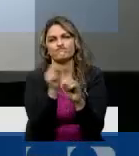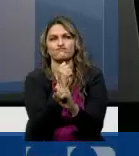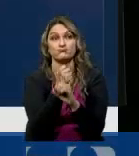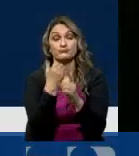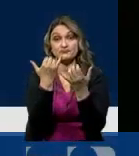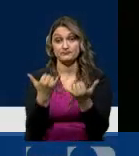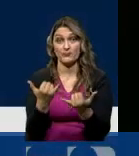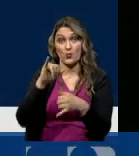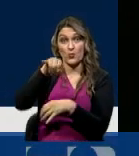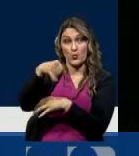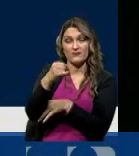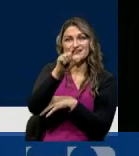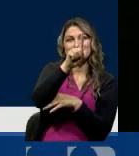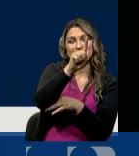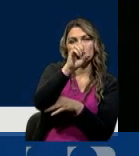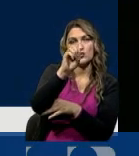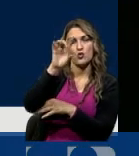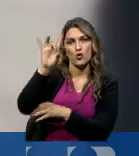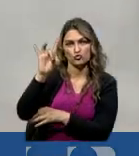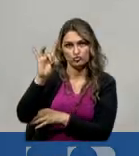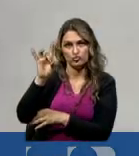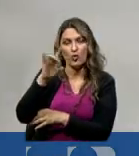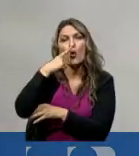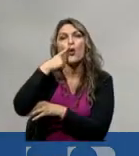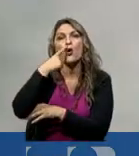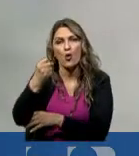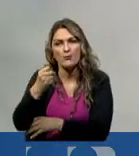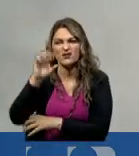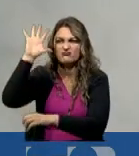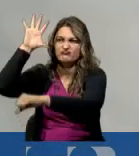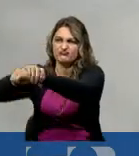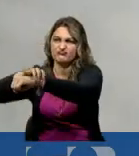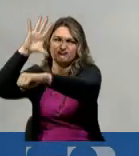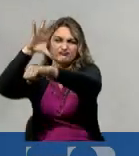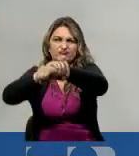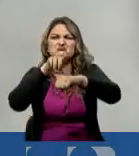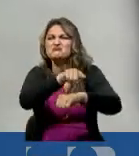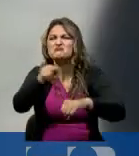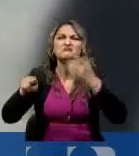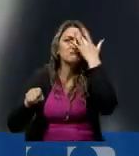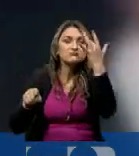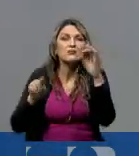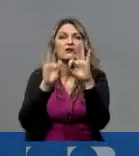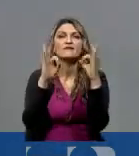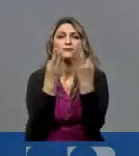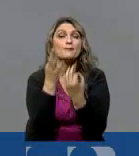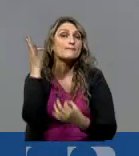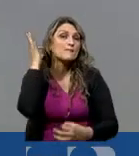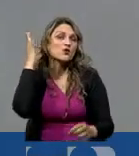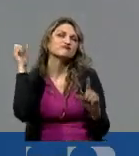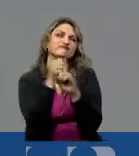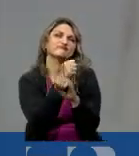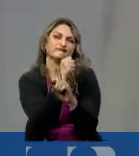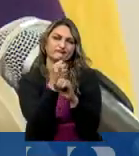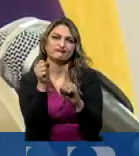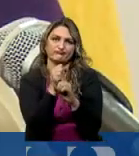de 108 individuos durante el operativo libertad sin violencia 24 ellos tenían cargos por agresiones en el